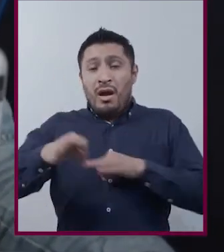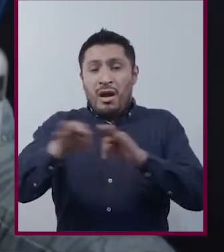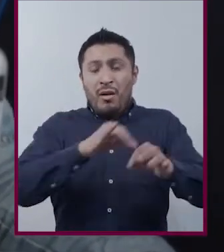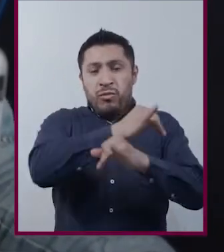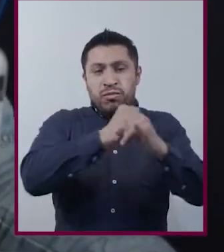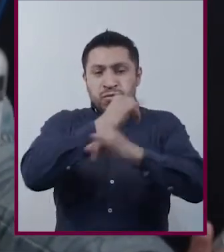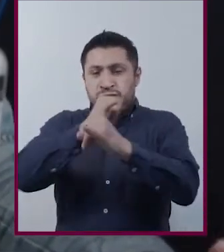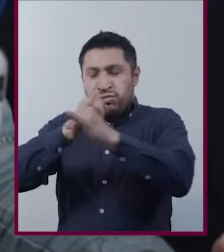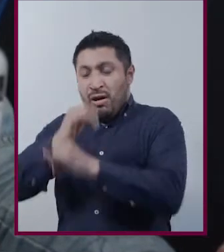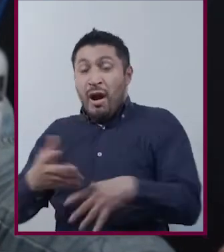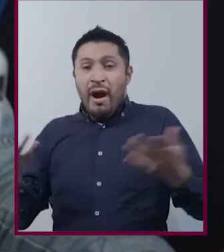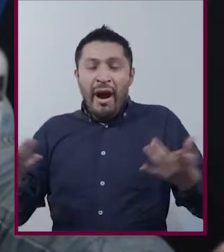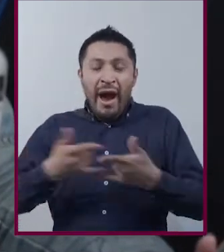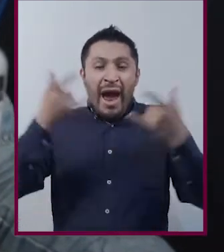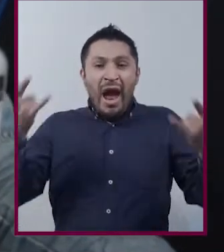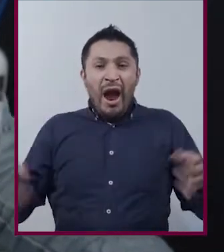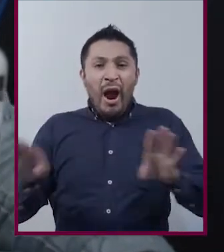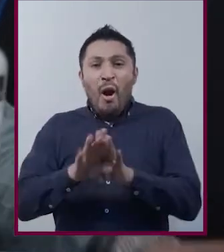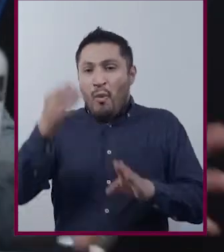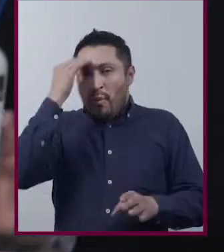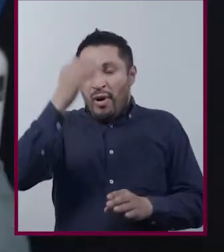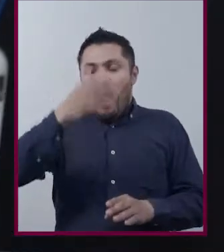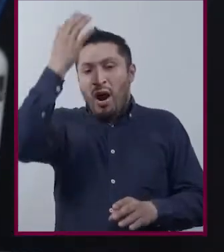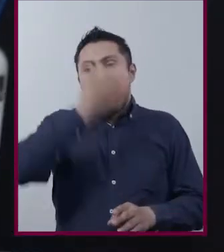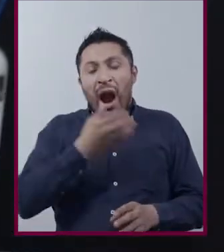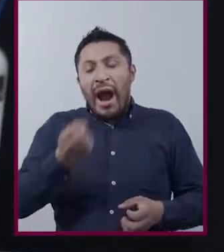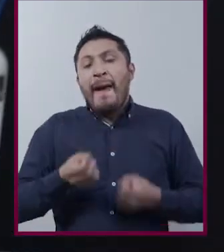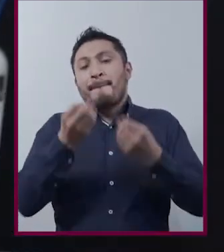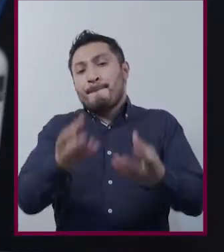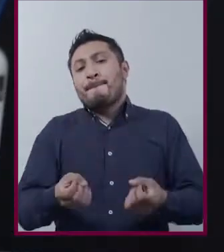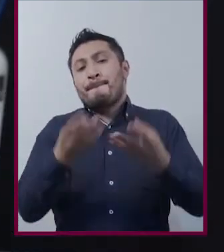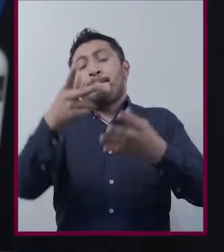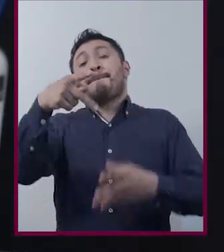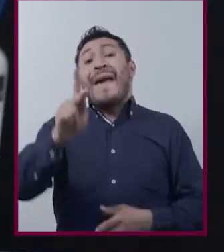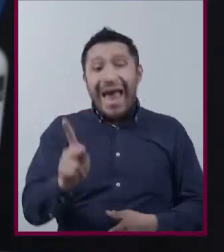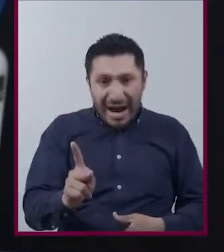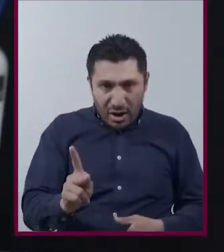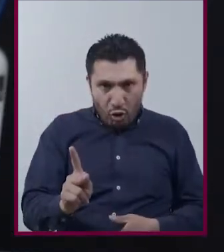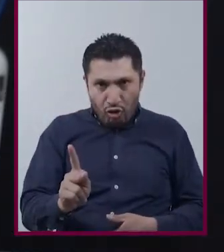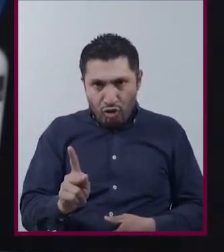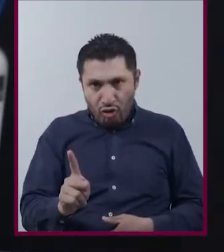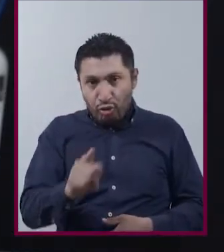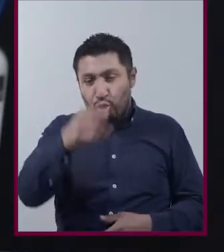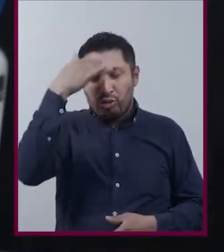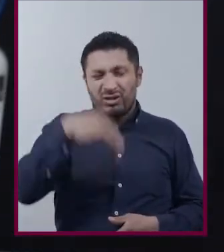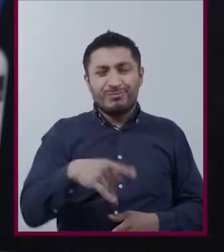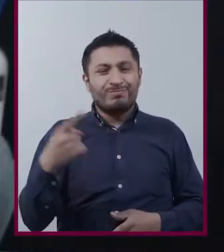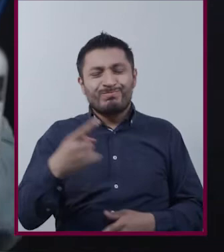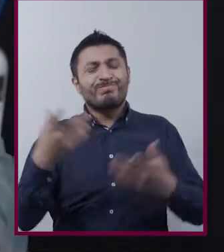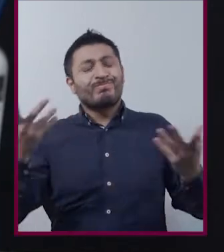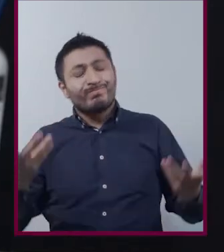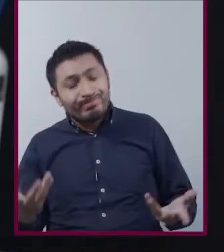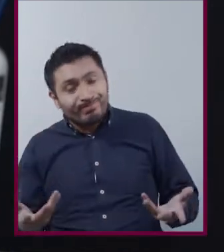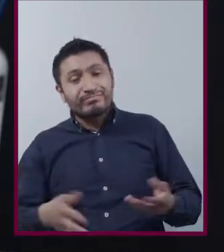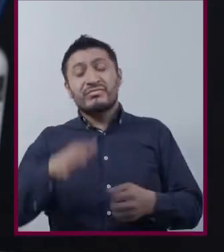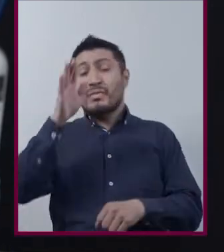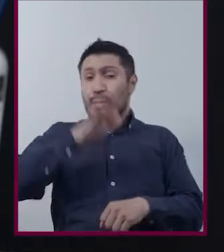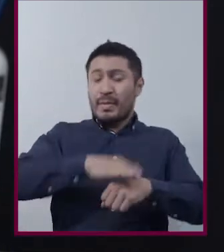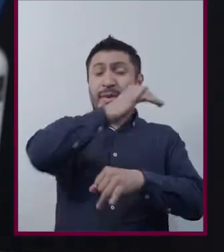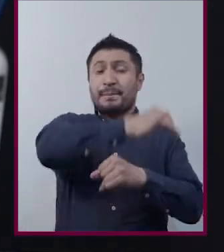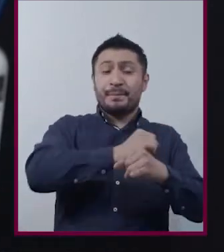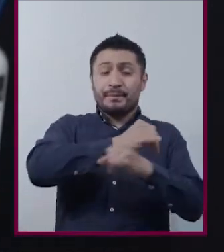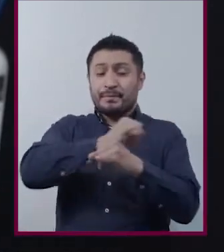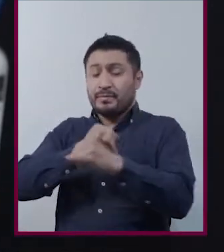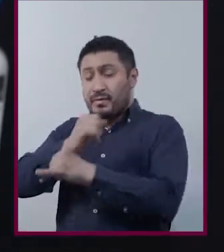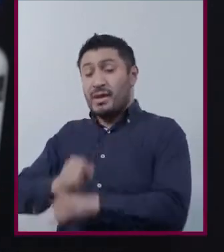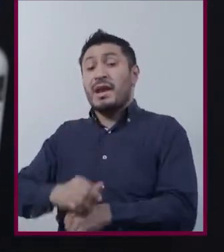e historiadoras vamos conociendo sus caras y aportaciones. Pero, ¿sabes qué? Más allá de las investigaciones